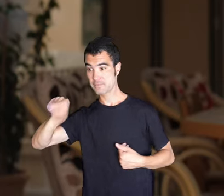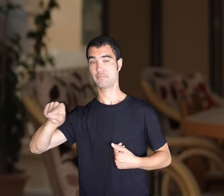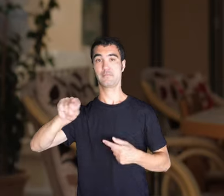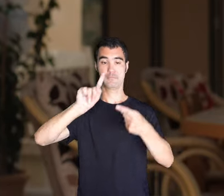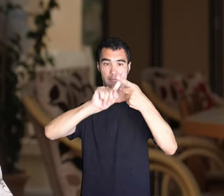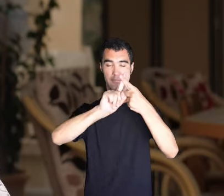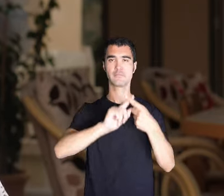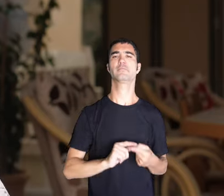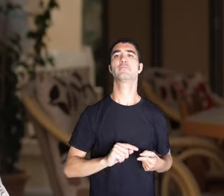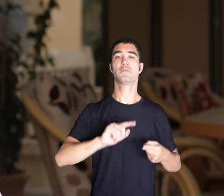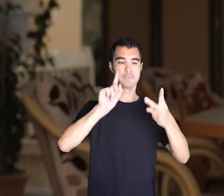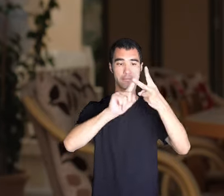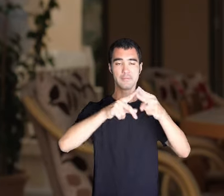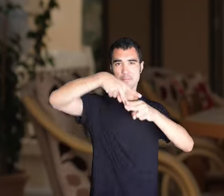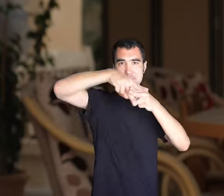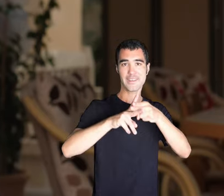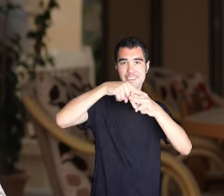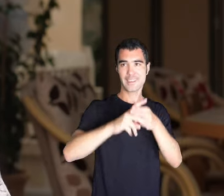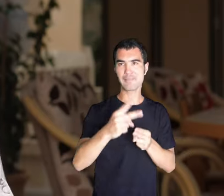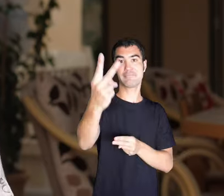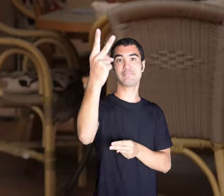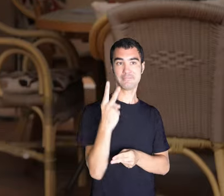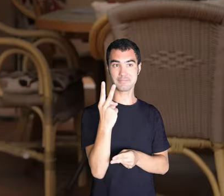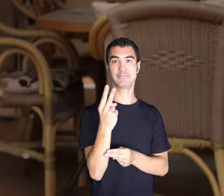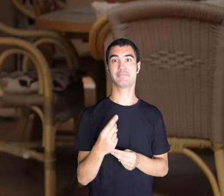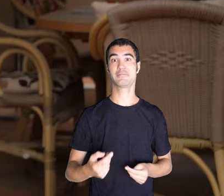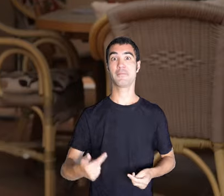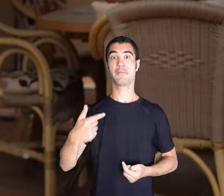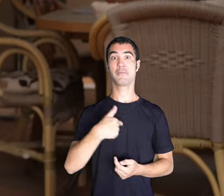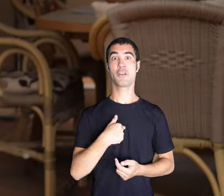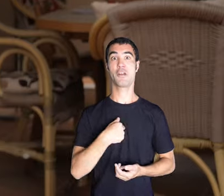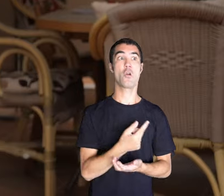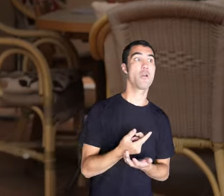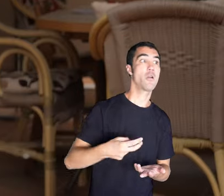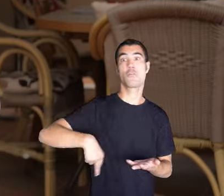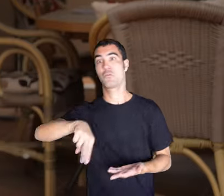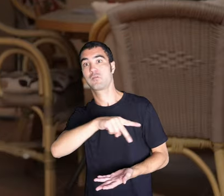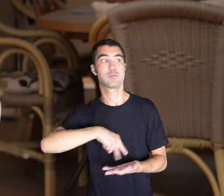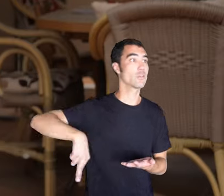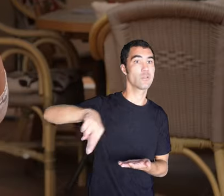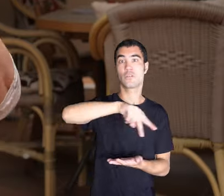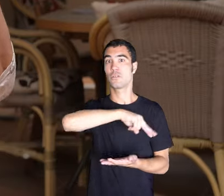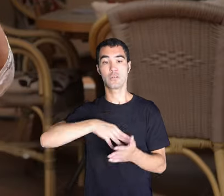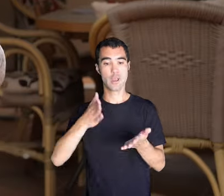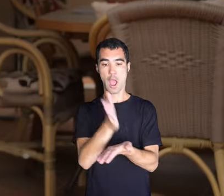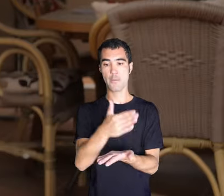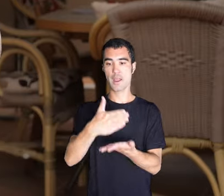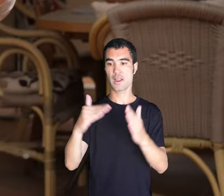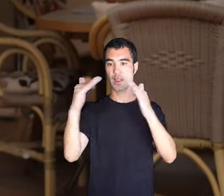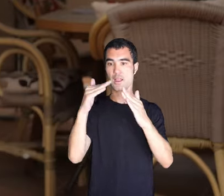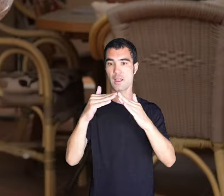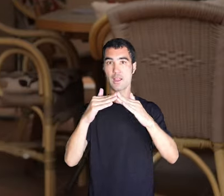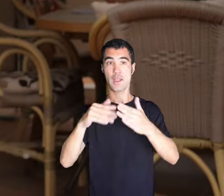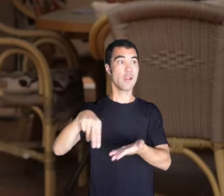el mecánico, ¿eh? Y yo dando vueltas y vueltas y vueltas en el apartamento